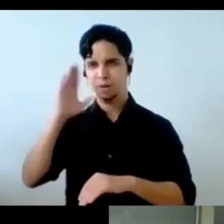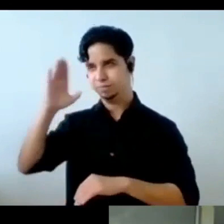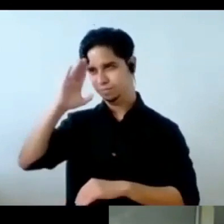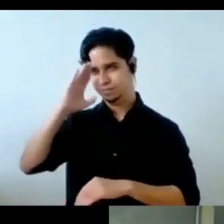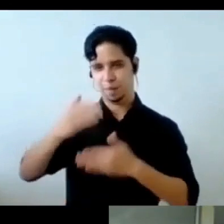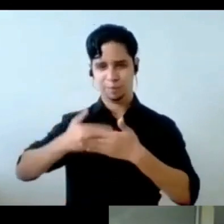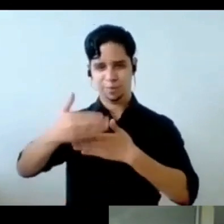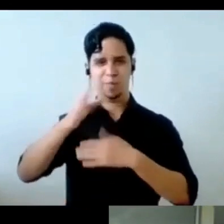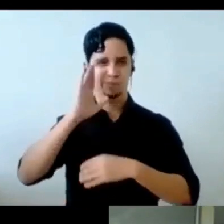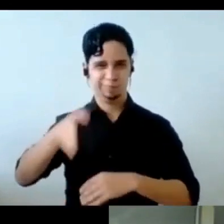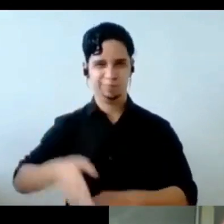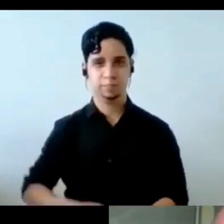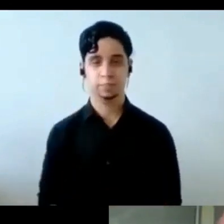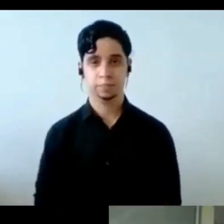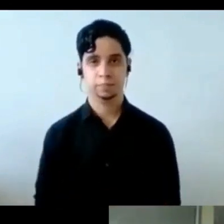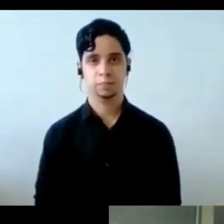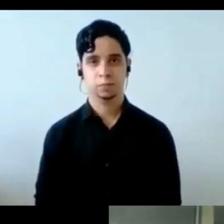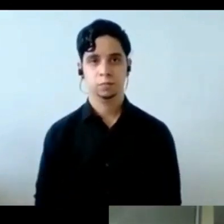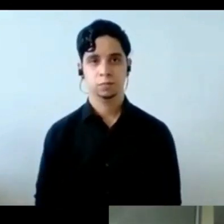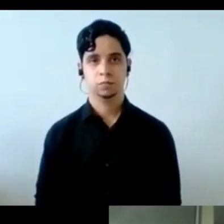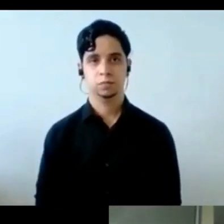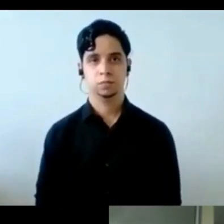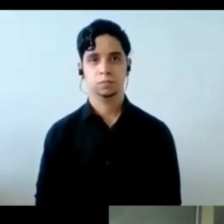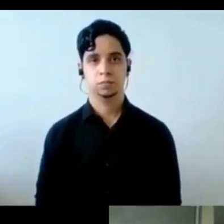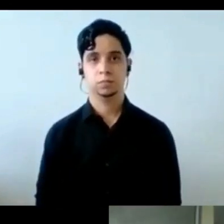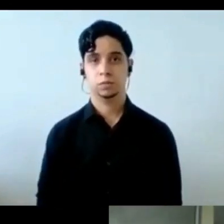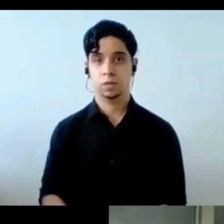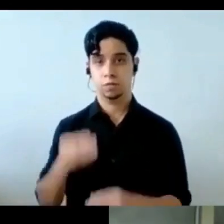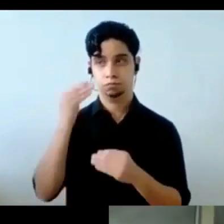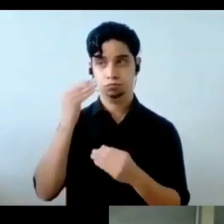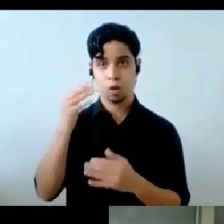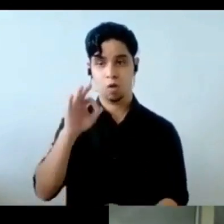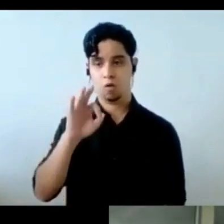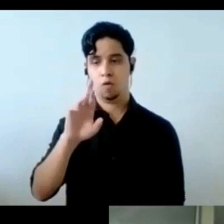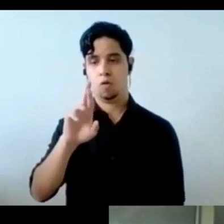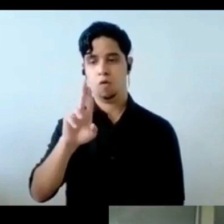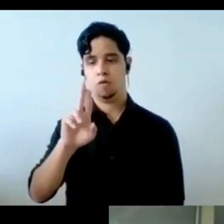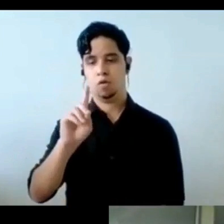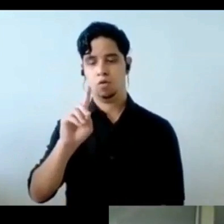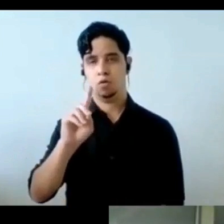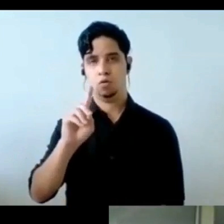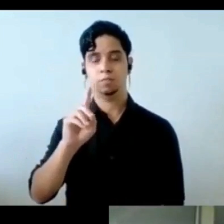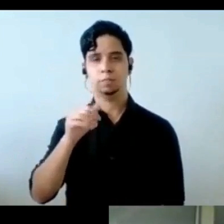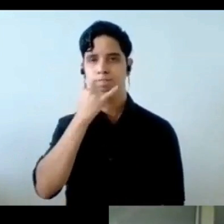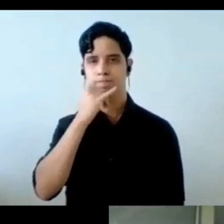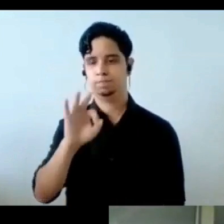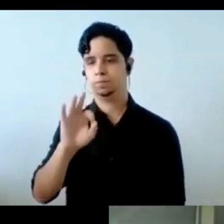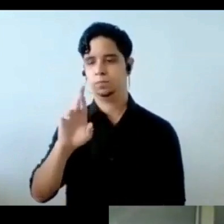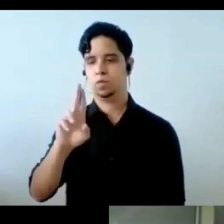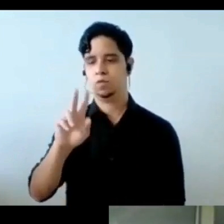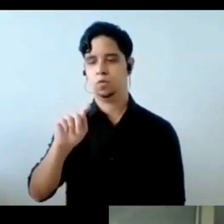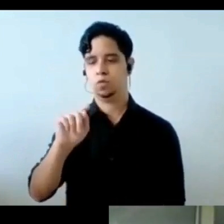próximo. Bendito. Que Fruter, y tengo que estar bien porque él, obviamente, la tienda de San Juan, pues ya no está.